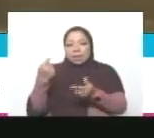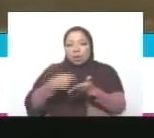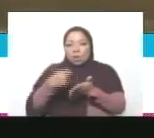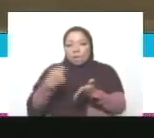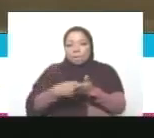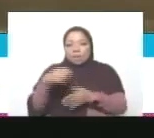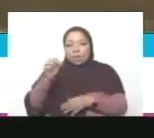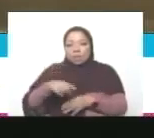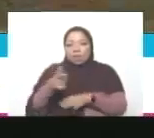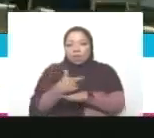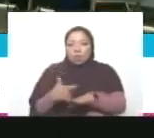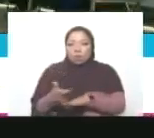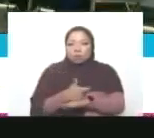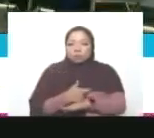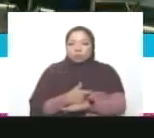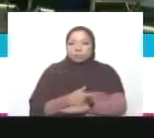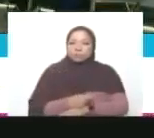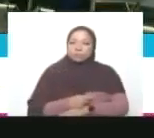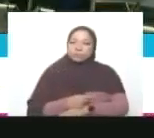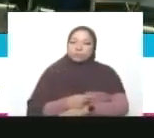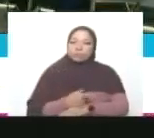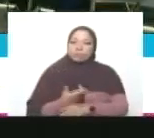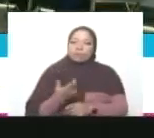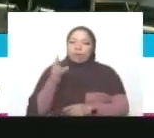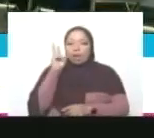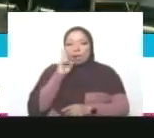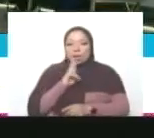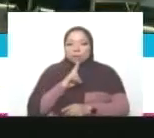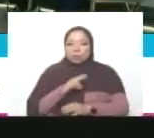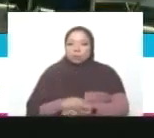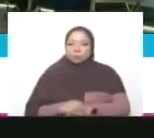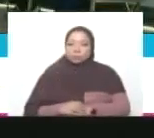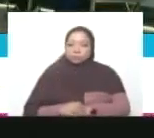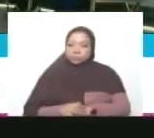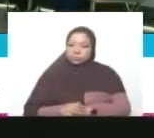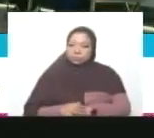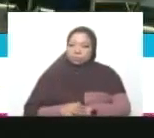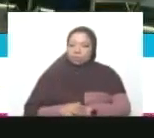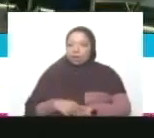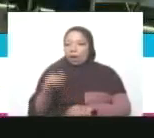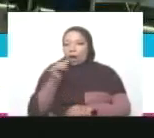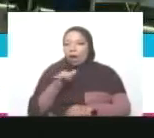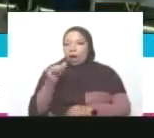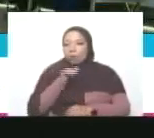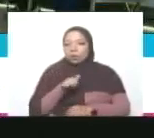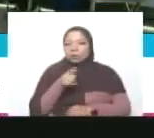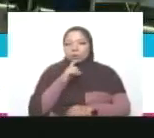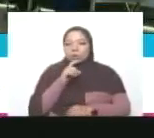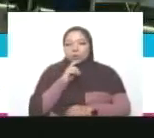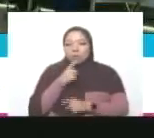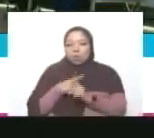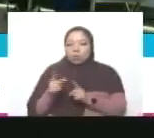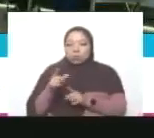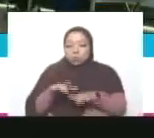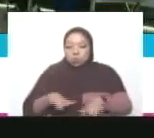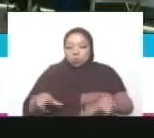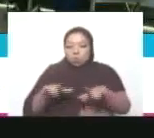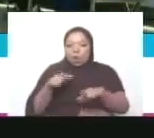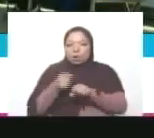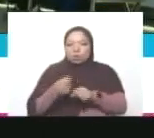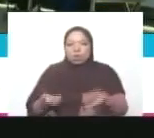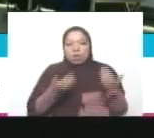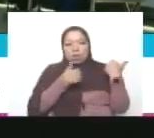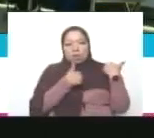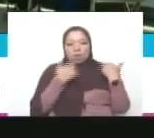través del Estado, a través y además los mares nuestros están limpios. Claro. No tienen aguas nucleares, exacto, como otros lugares. No hay metales pesados.